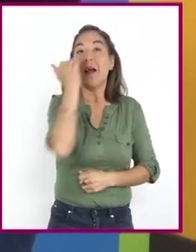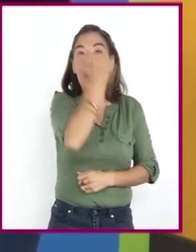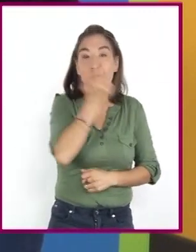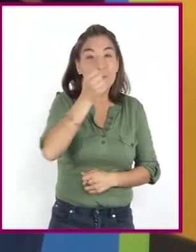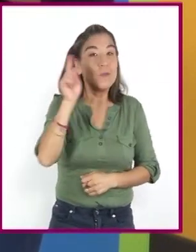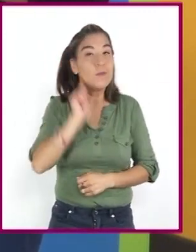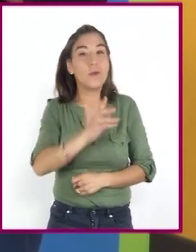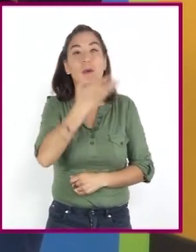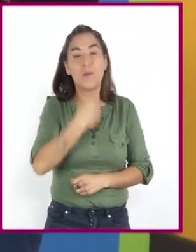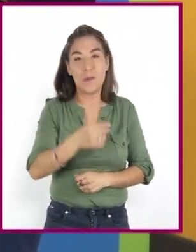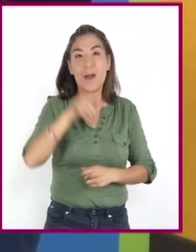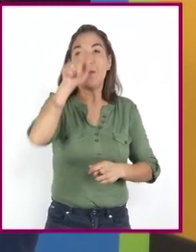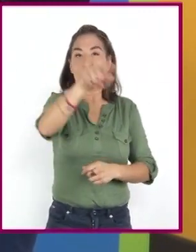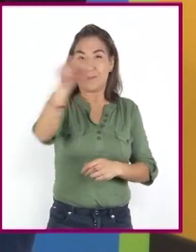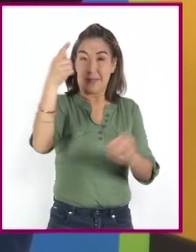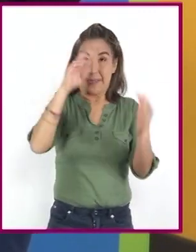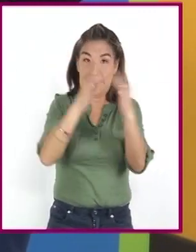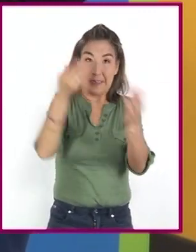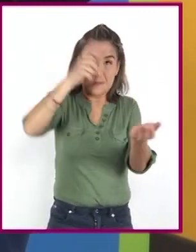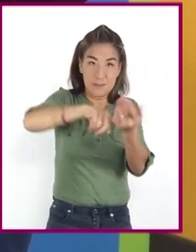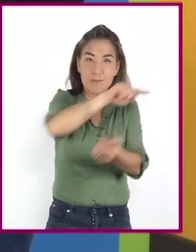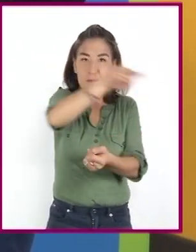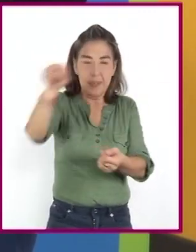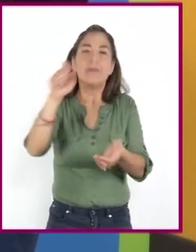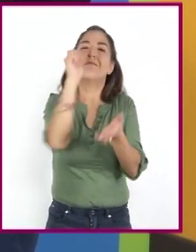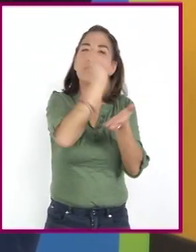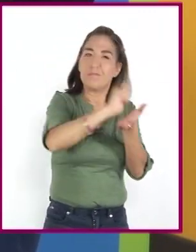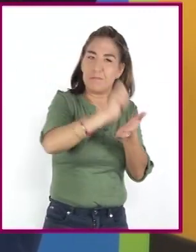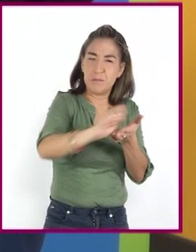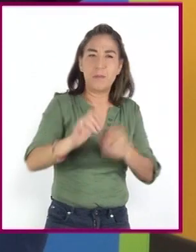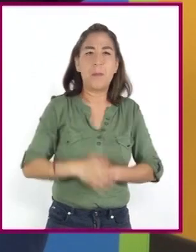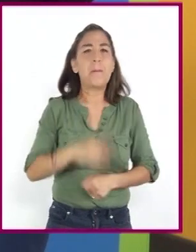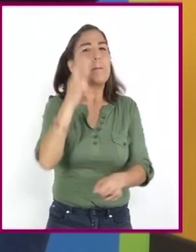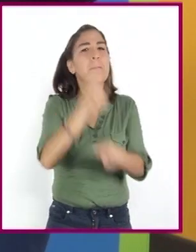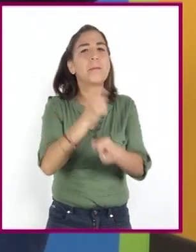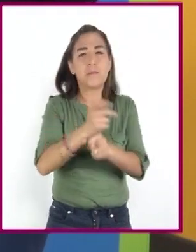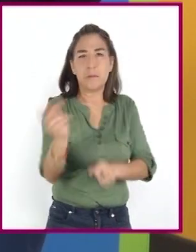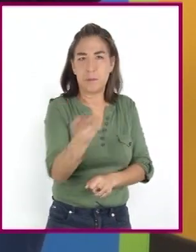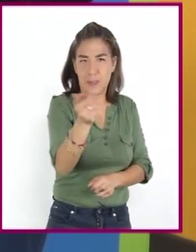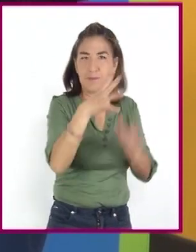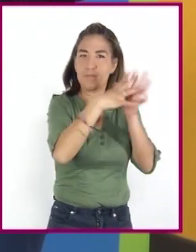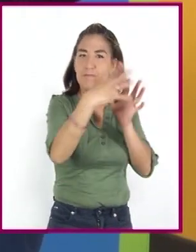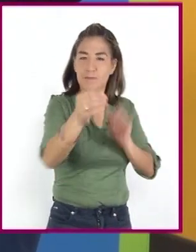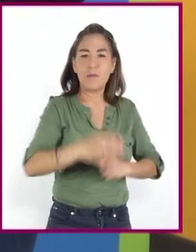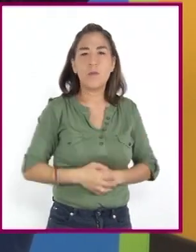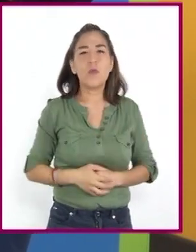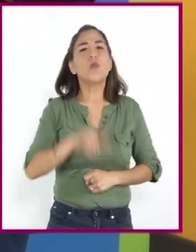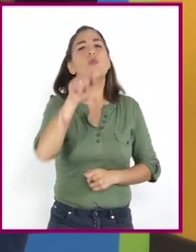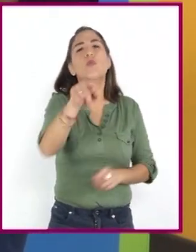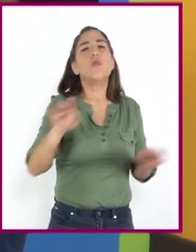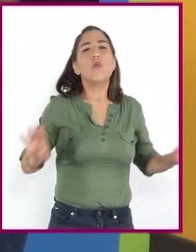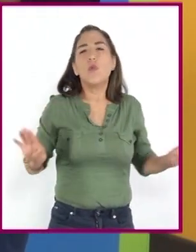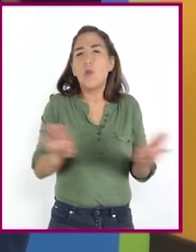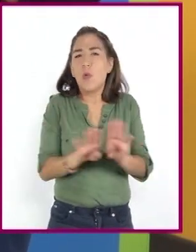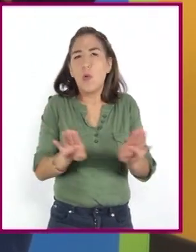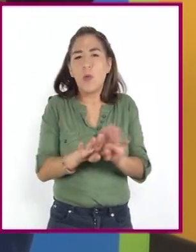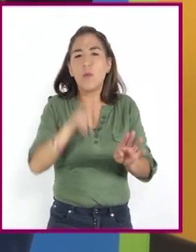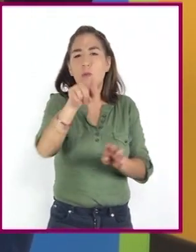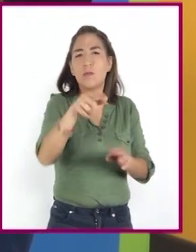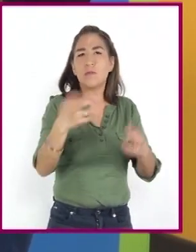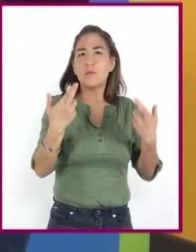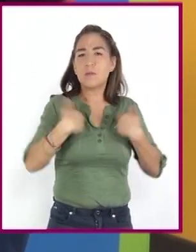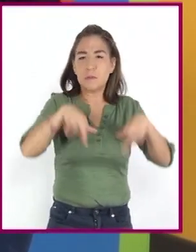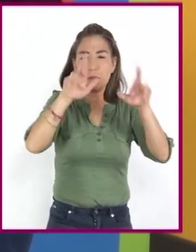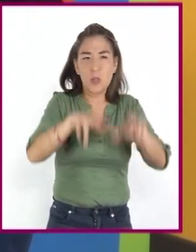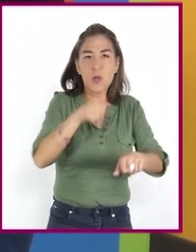casa vayan tomando nota. La primera pregunta es, ¿cómo expresarían en lenguaje algebraico la